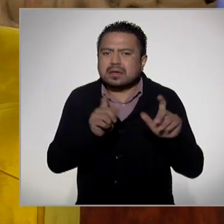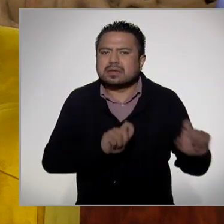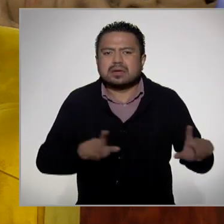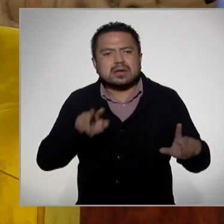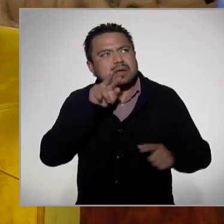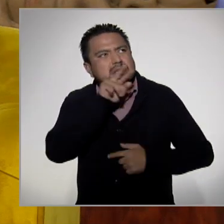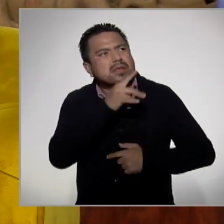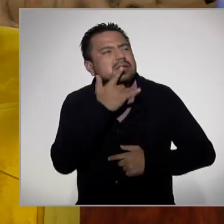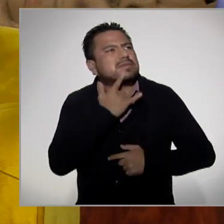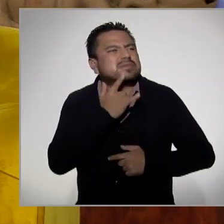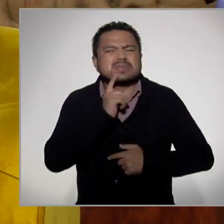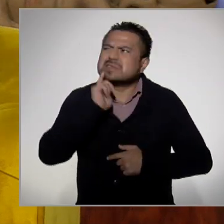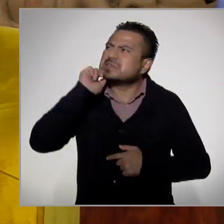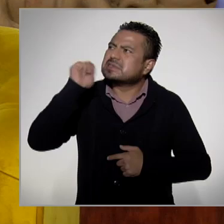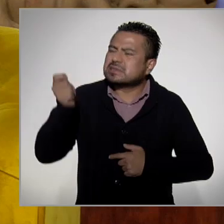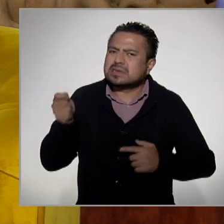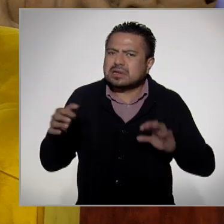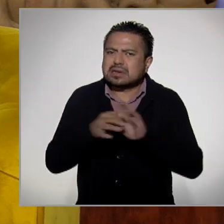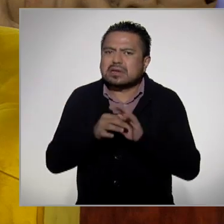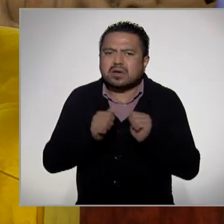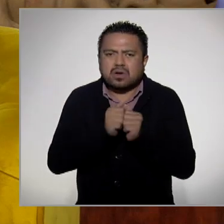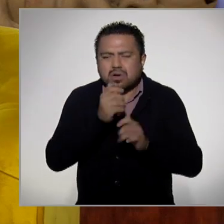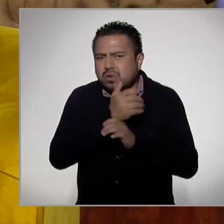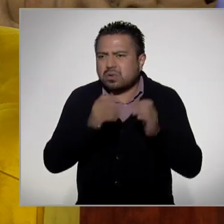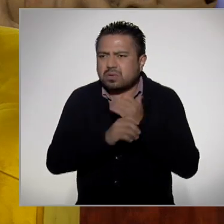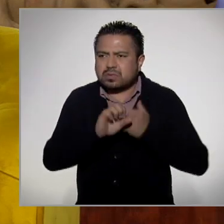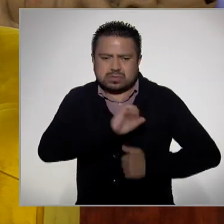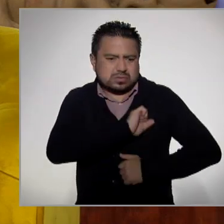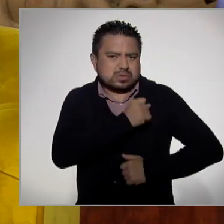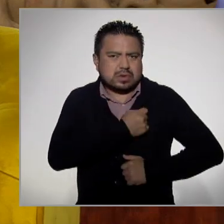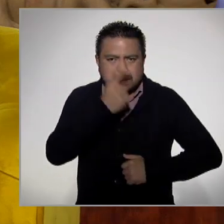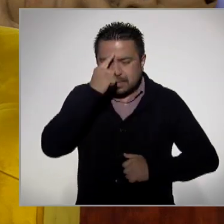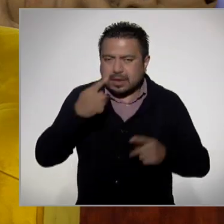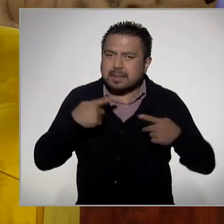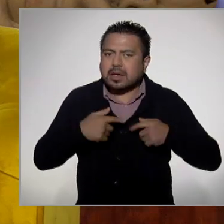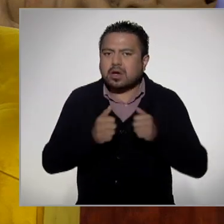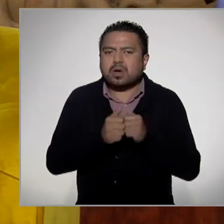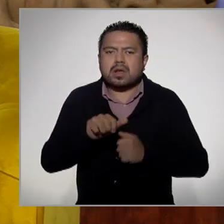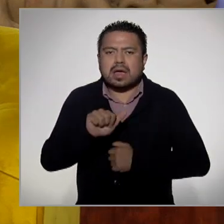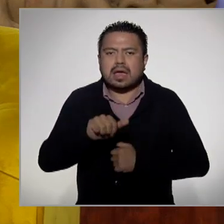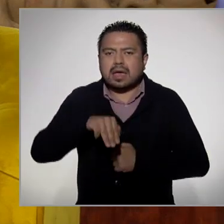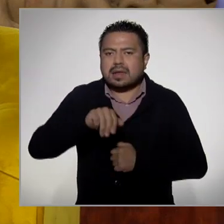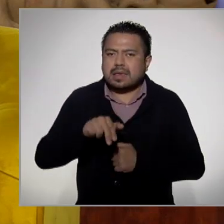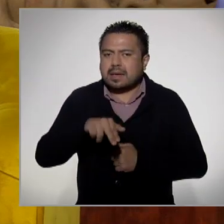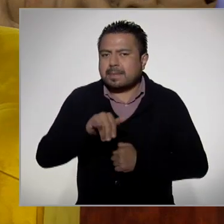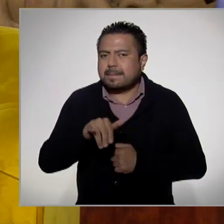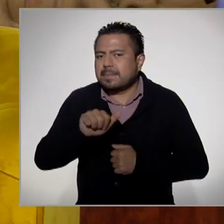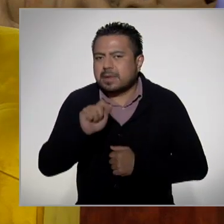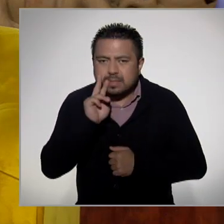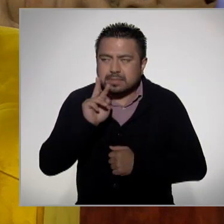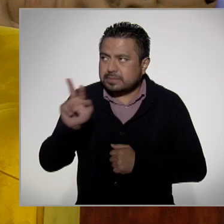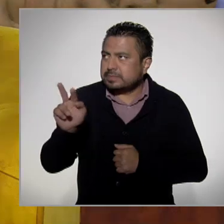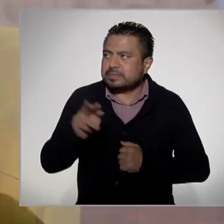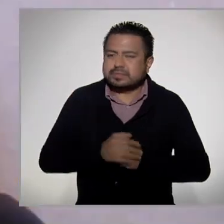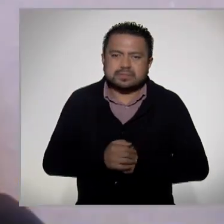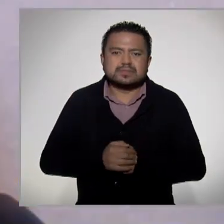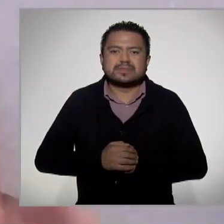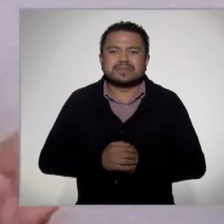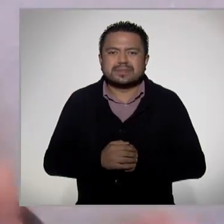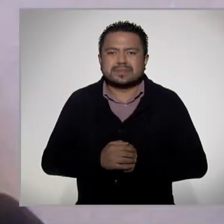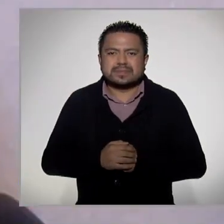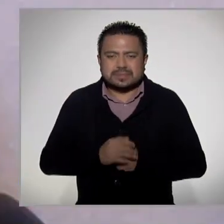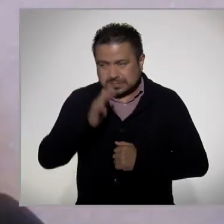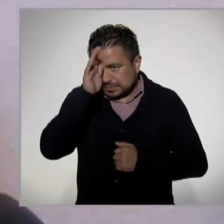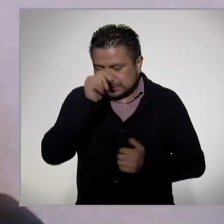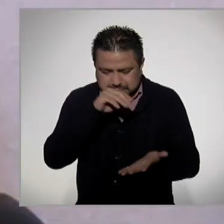siguiente cápsula que tiene que ver con los requerimientos nutricionales para los pacientes con anemia vamos a verla juntos de